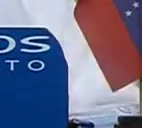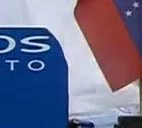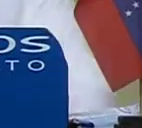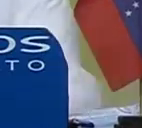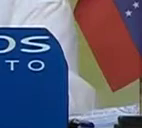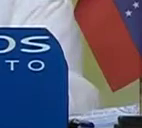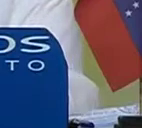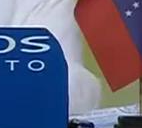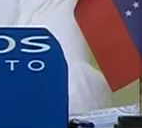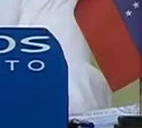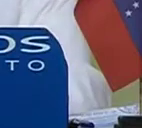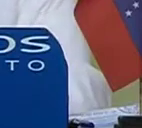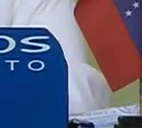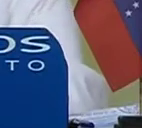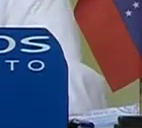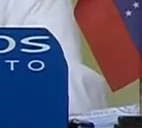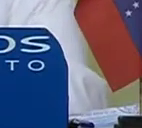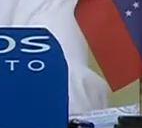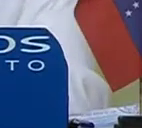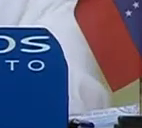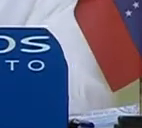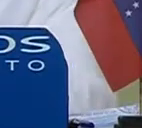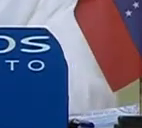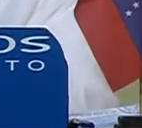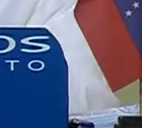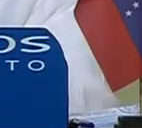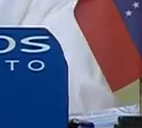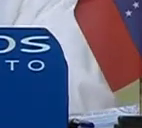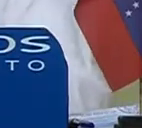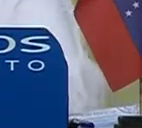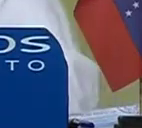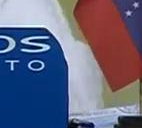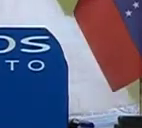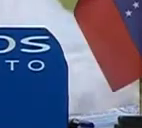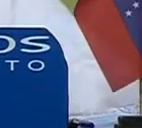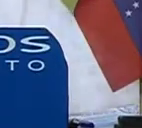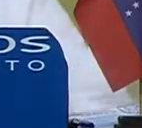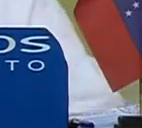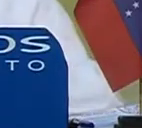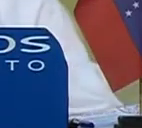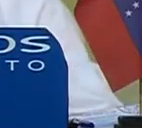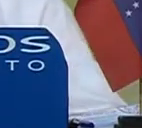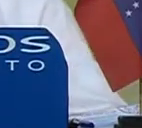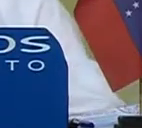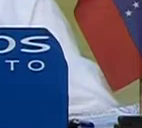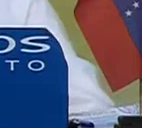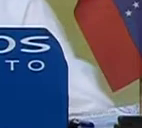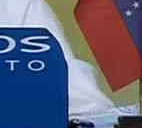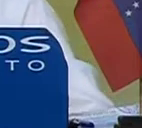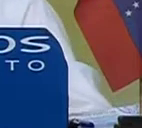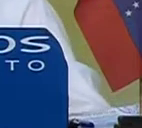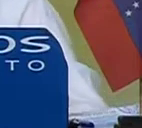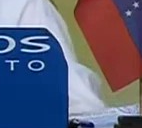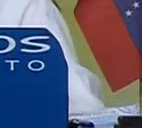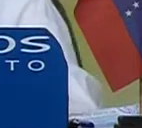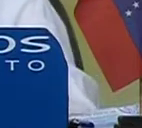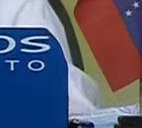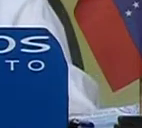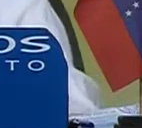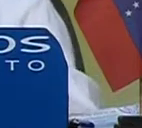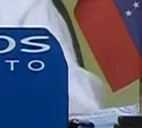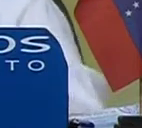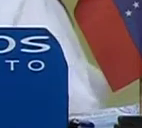marido no puede tener el teléfono escondido, metido por aquí en el calzoncillo, escondido el teléfono entre las medias.